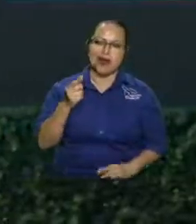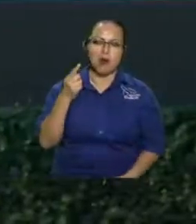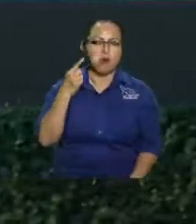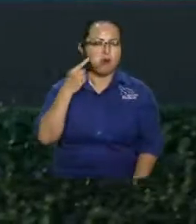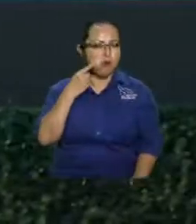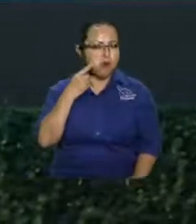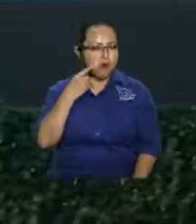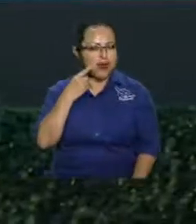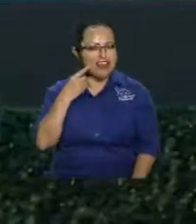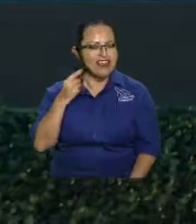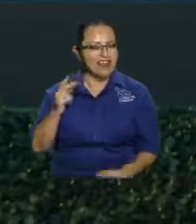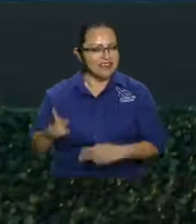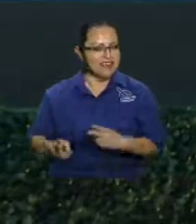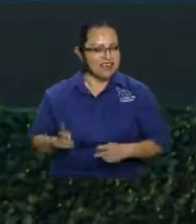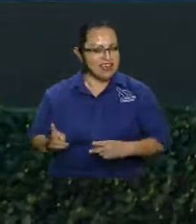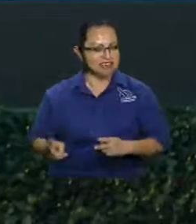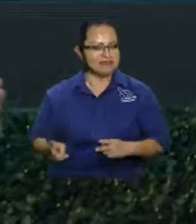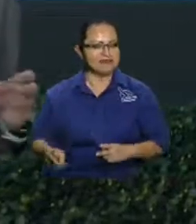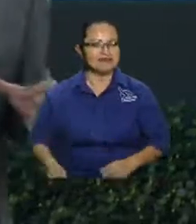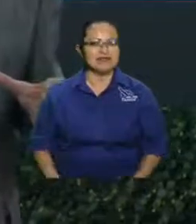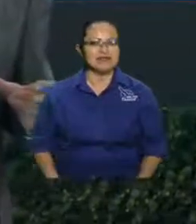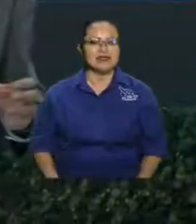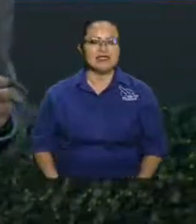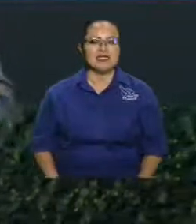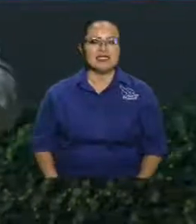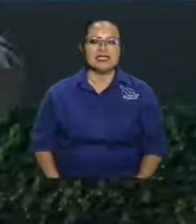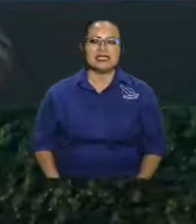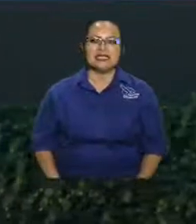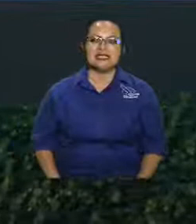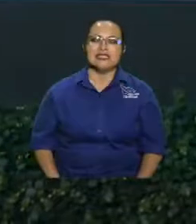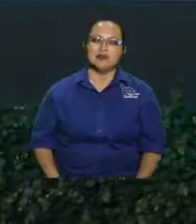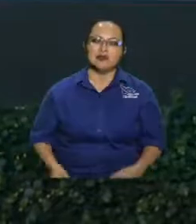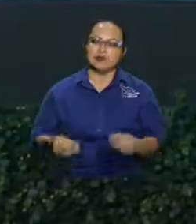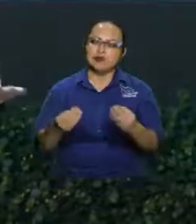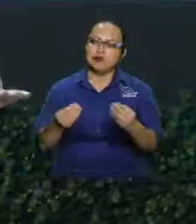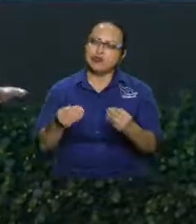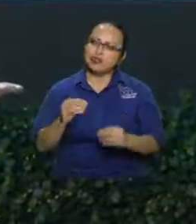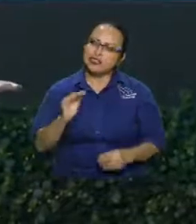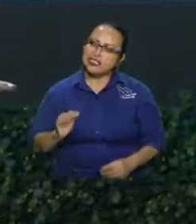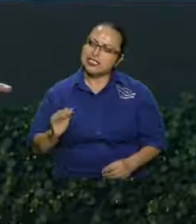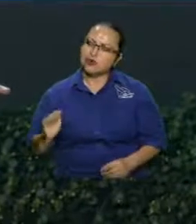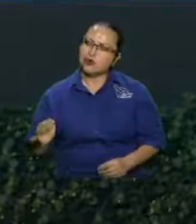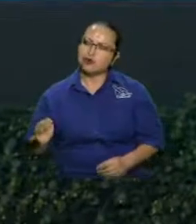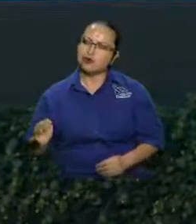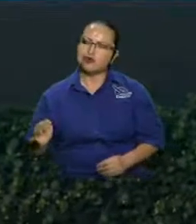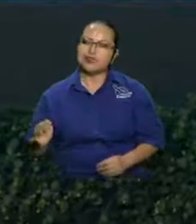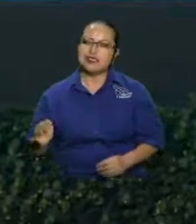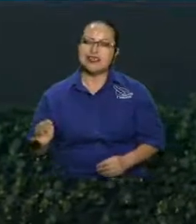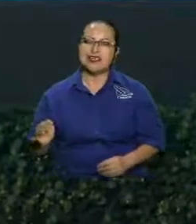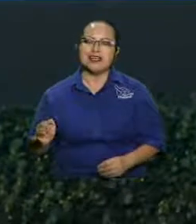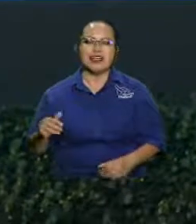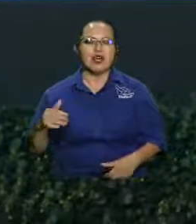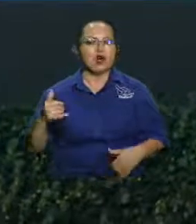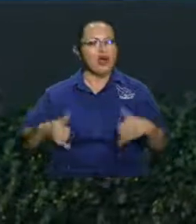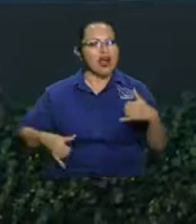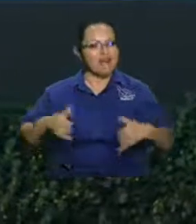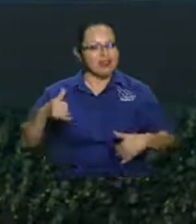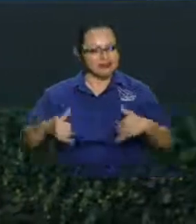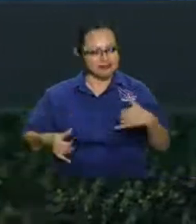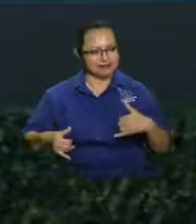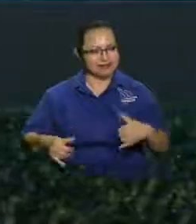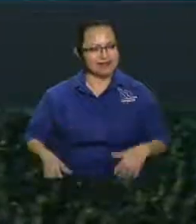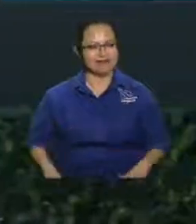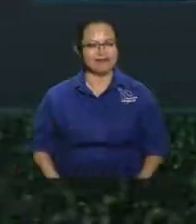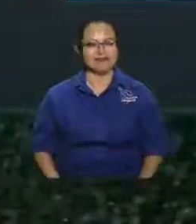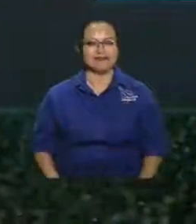en una de las tiendas en donde nosotros estábamos, llegamos, habían varios muchachitos jugando en un piso de tierra.